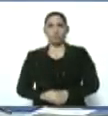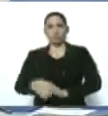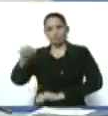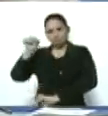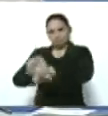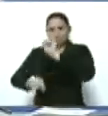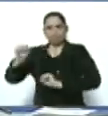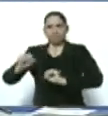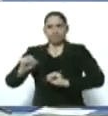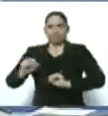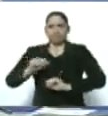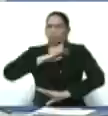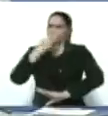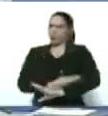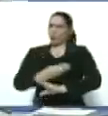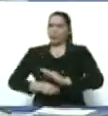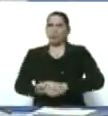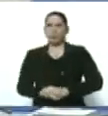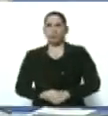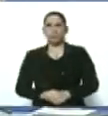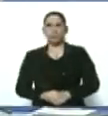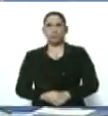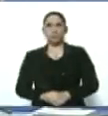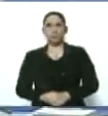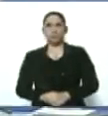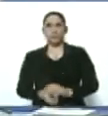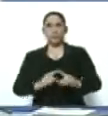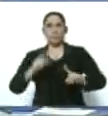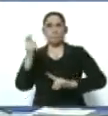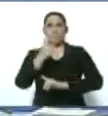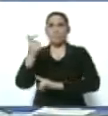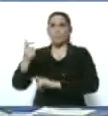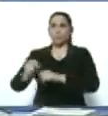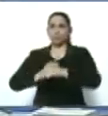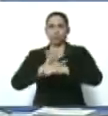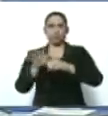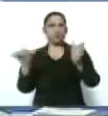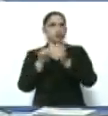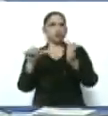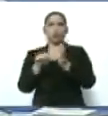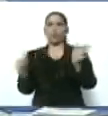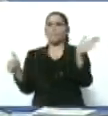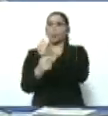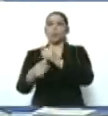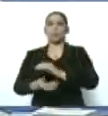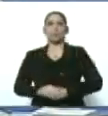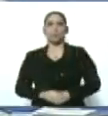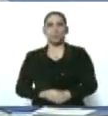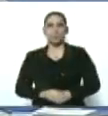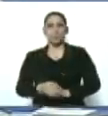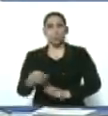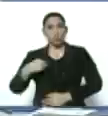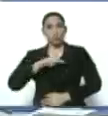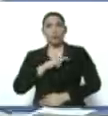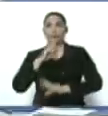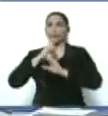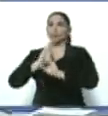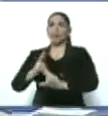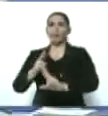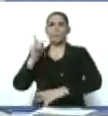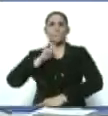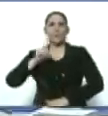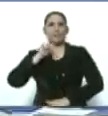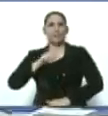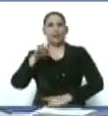Ofensiva demoledora, radical, para buscar el coronavirus donde esté. Esa es nuestra respuesta a la mentira, a